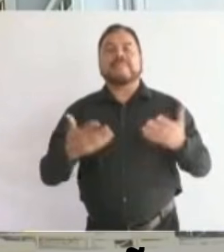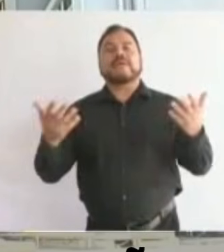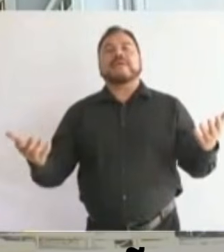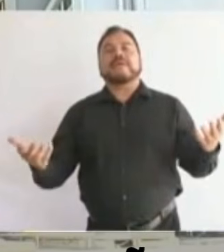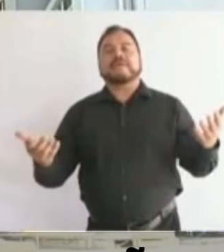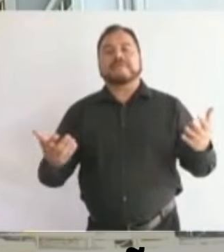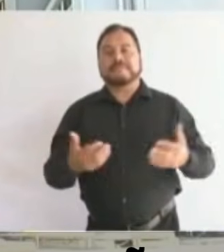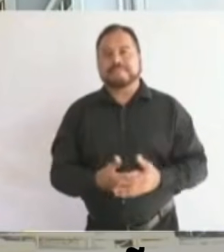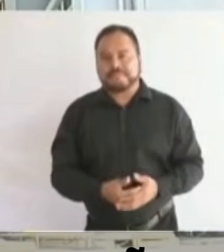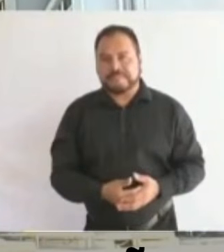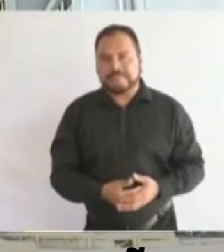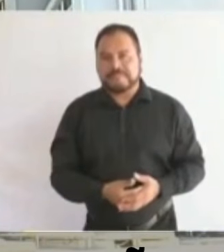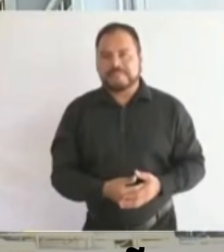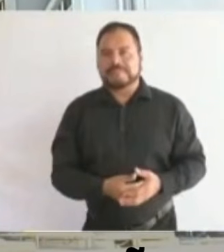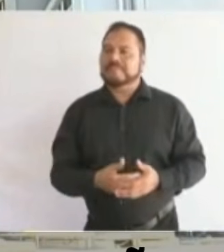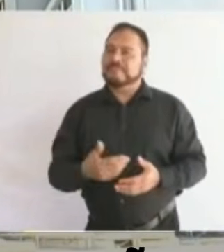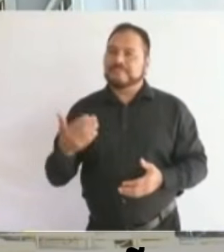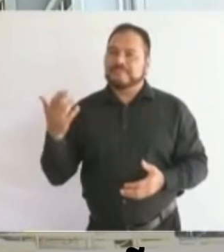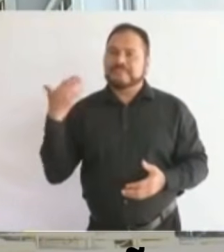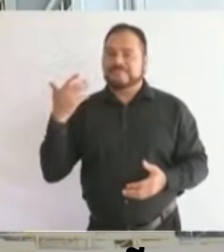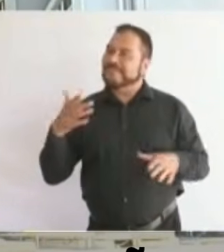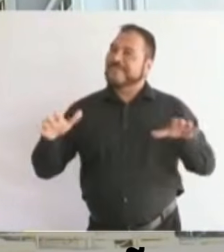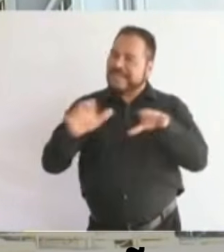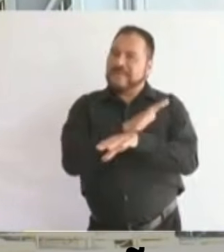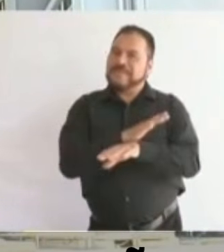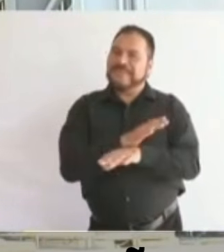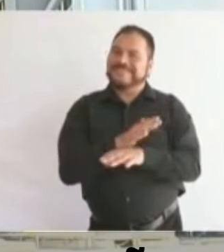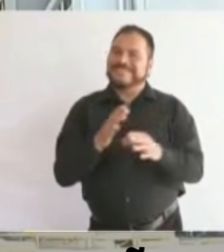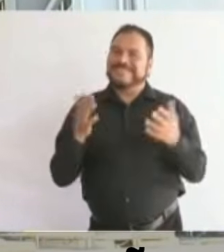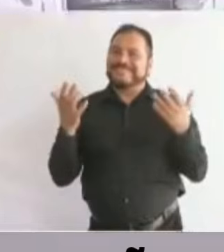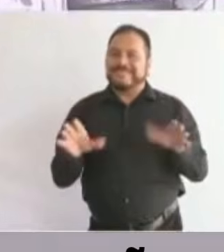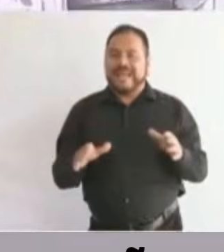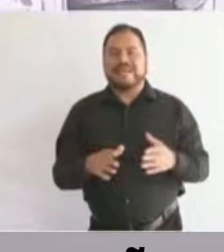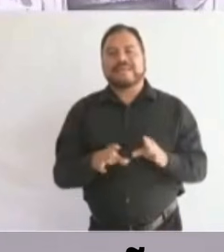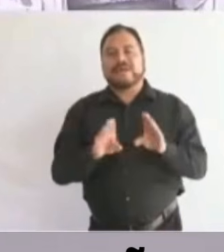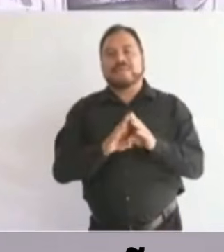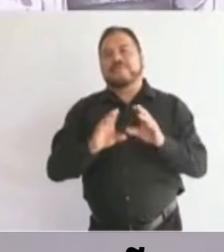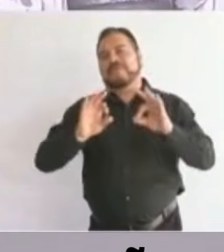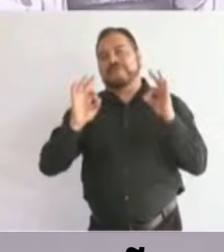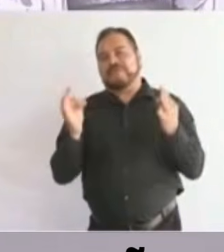Cambió, cuando llegó la transformación, el esquema de